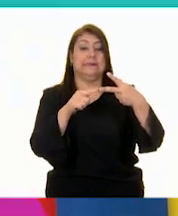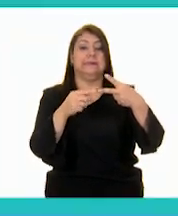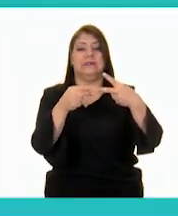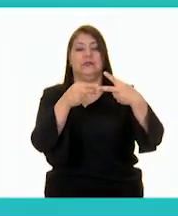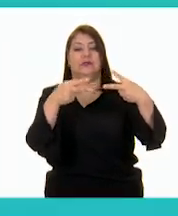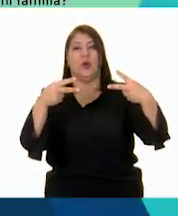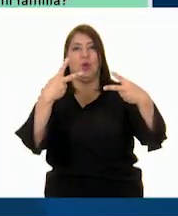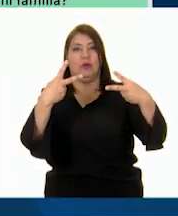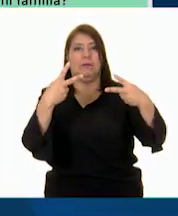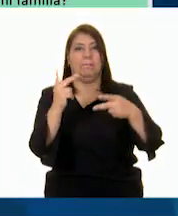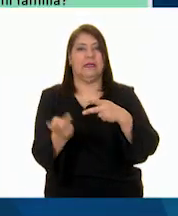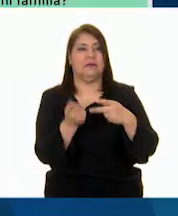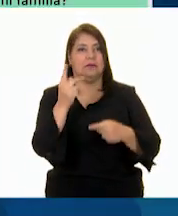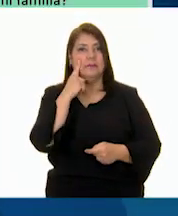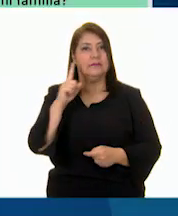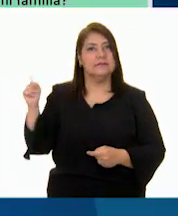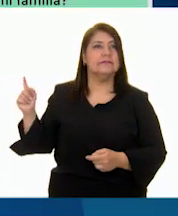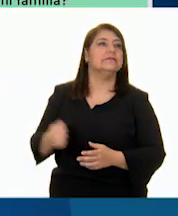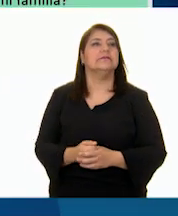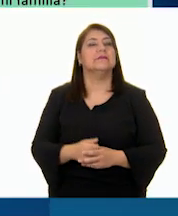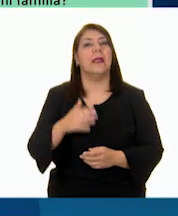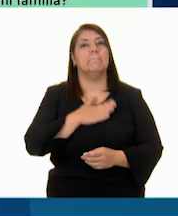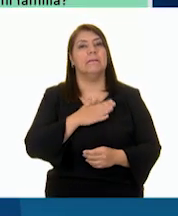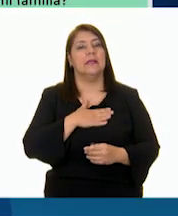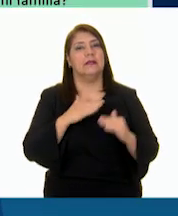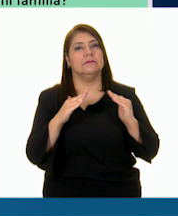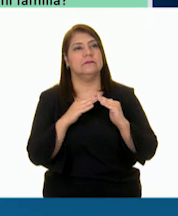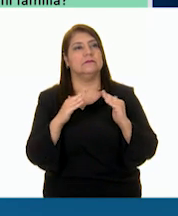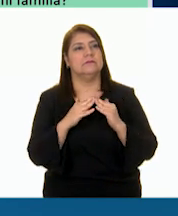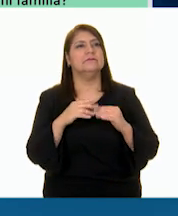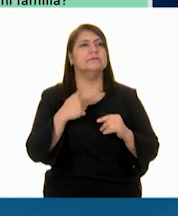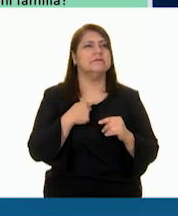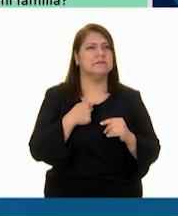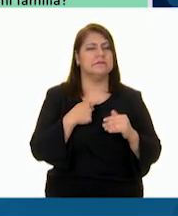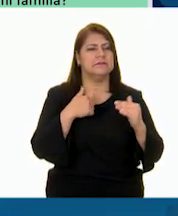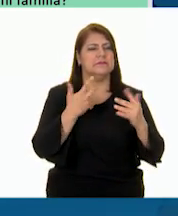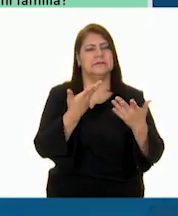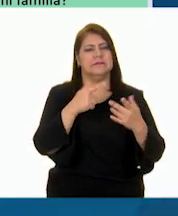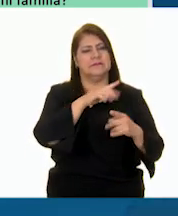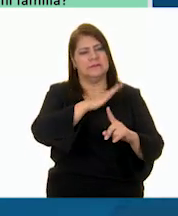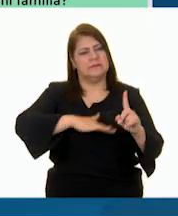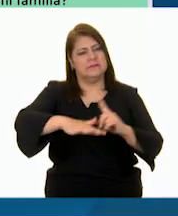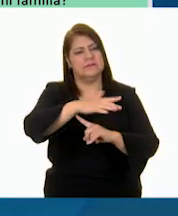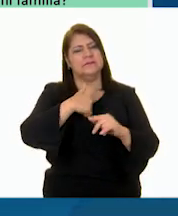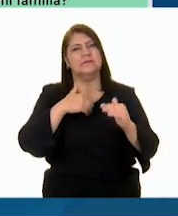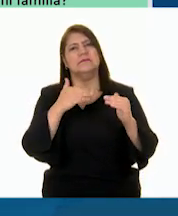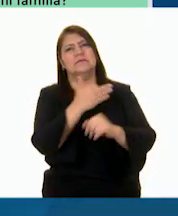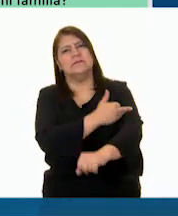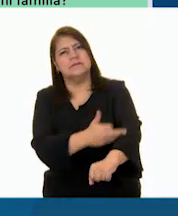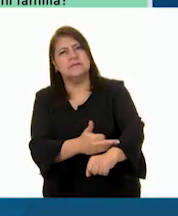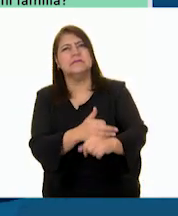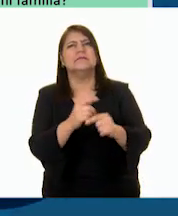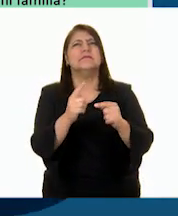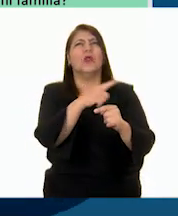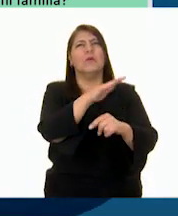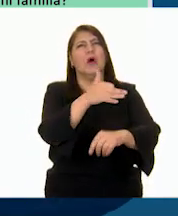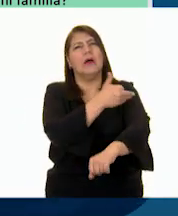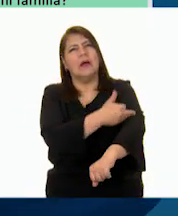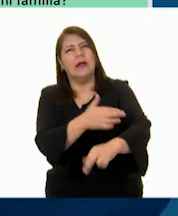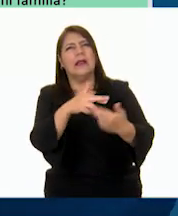atención. Mi hogar. ¿Las relaciones en casa con otros miembros de mi familia durante el confinamiento han